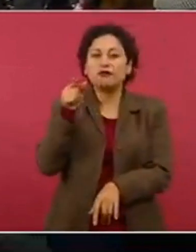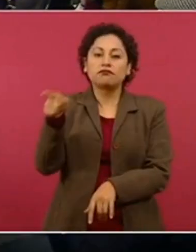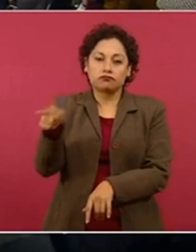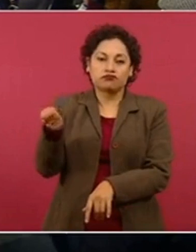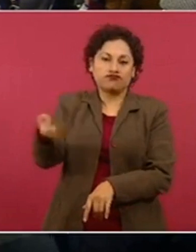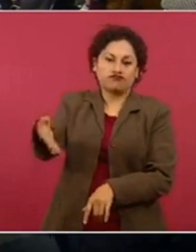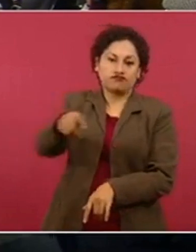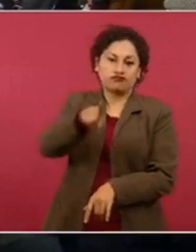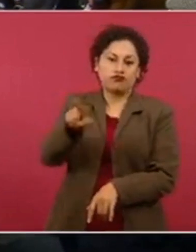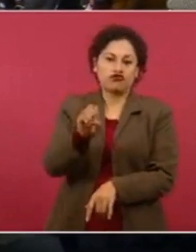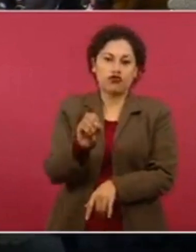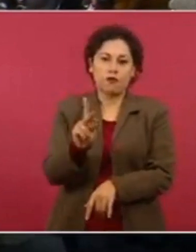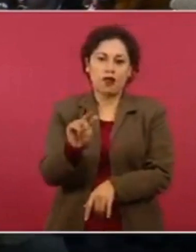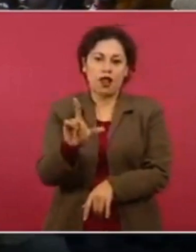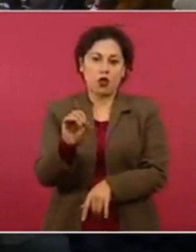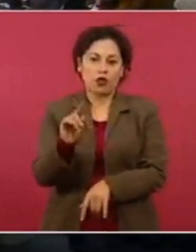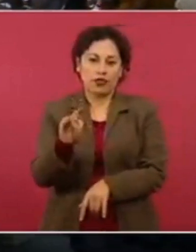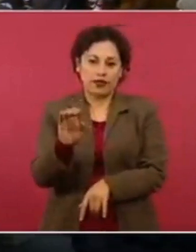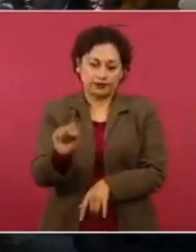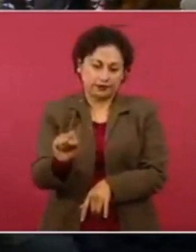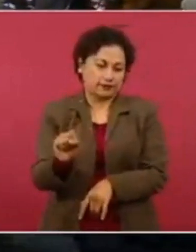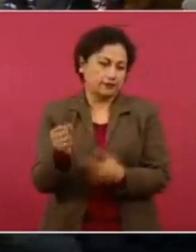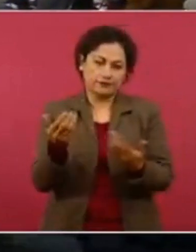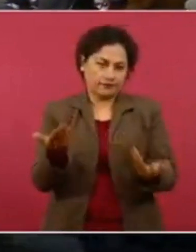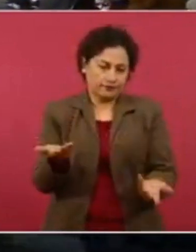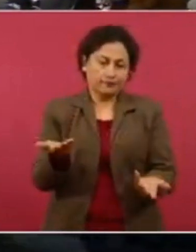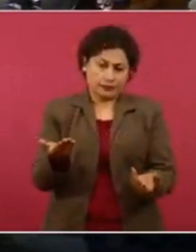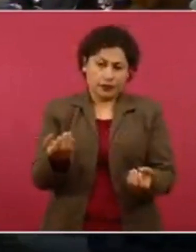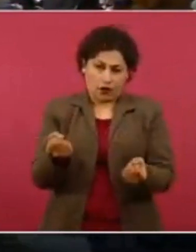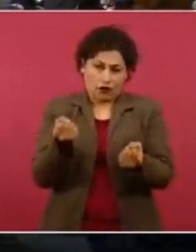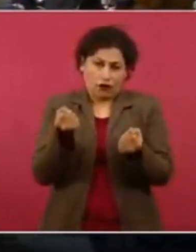Es fuerte, pero es que no se puede